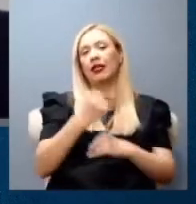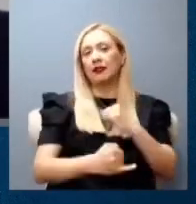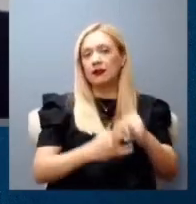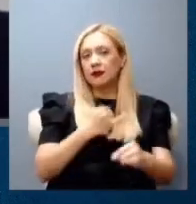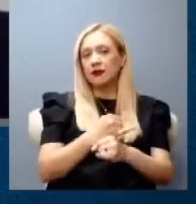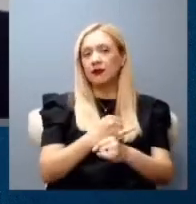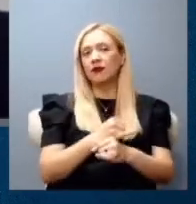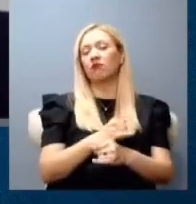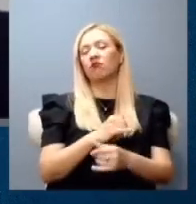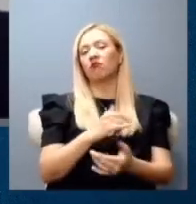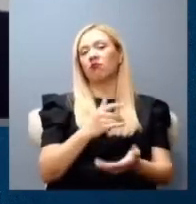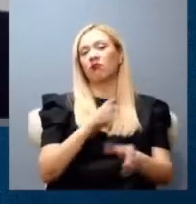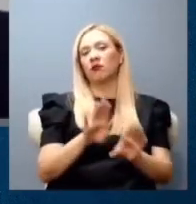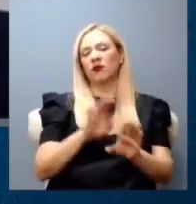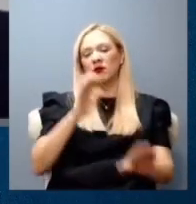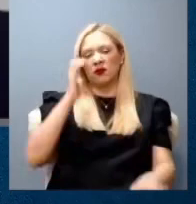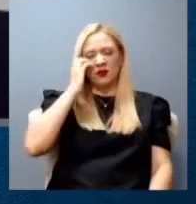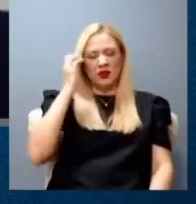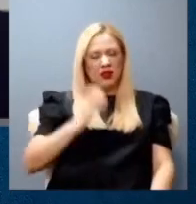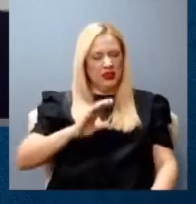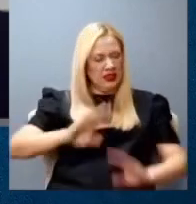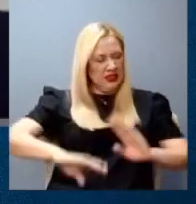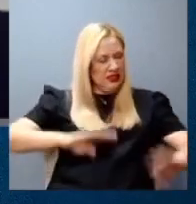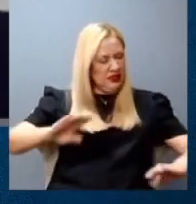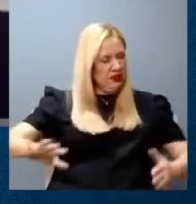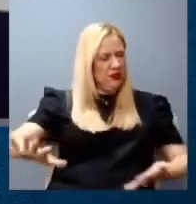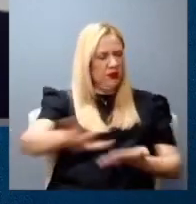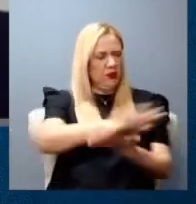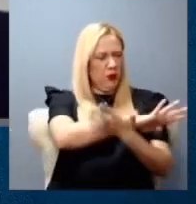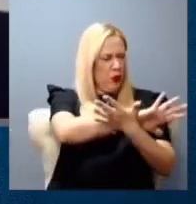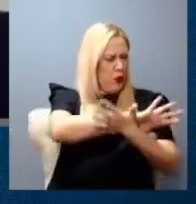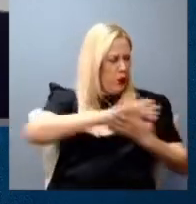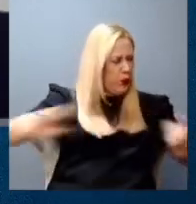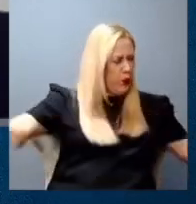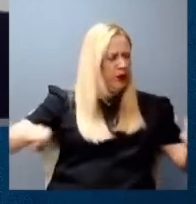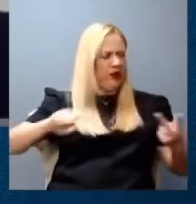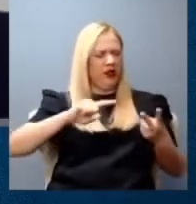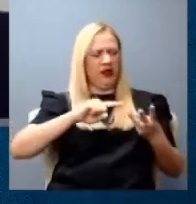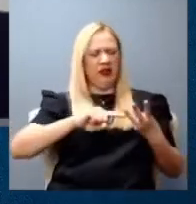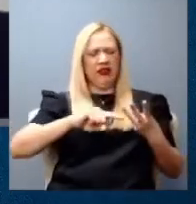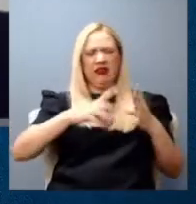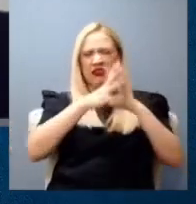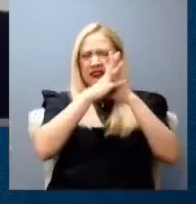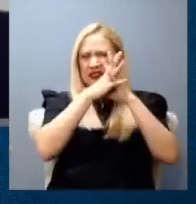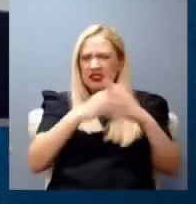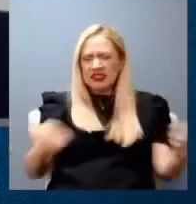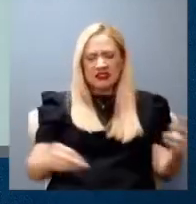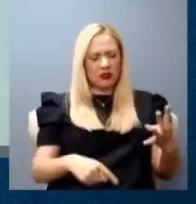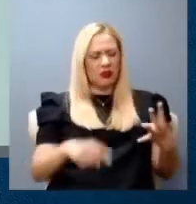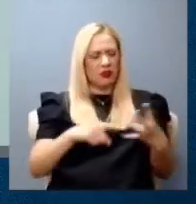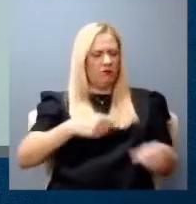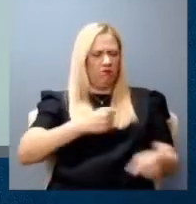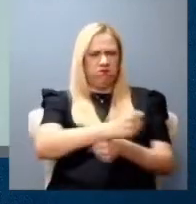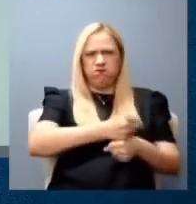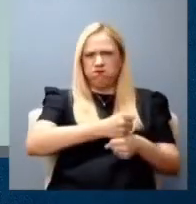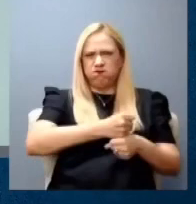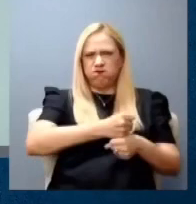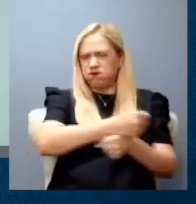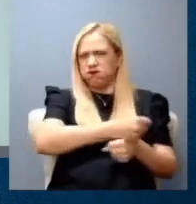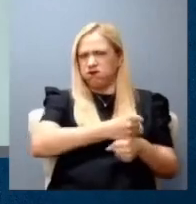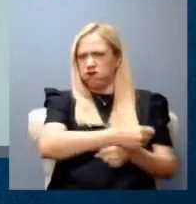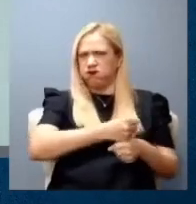digamos, los crímenes de lesa humanidad, el genocidio, la desaparición, la tortura, pues bueno, mucho se hizo también a través